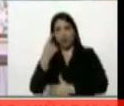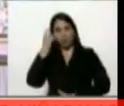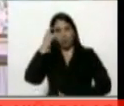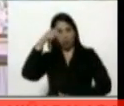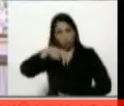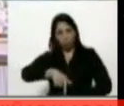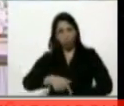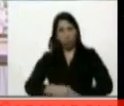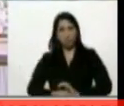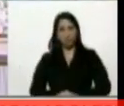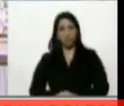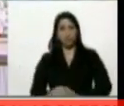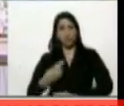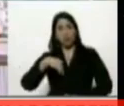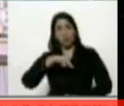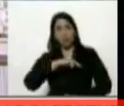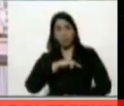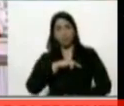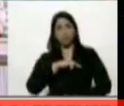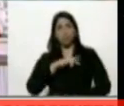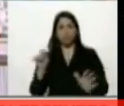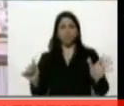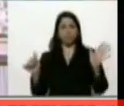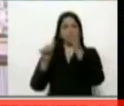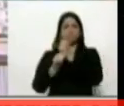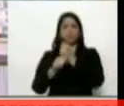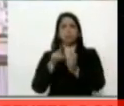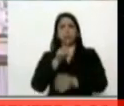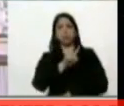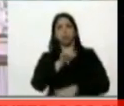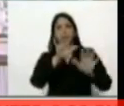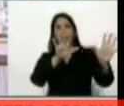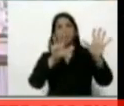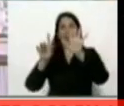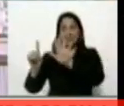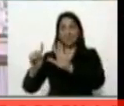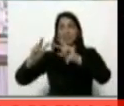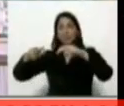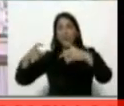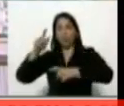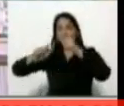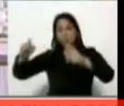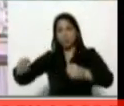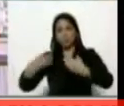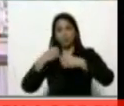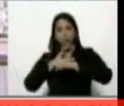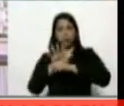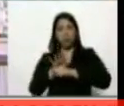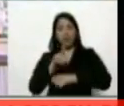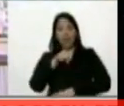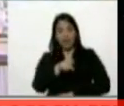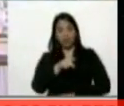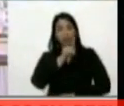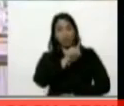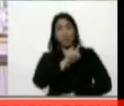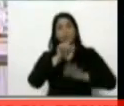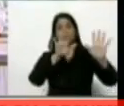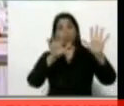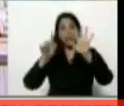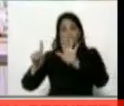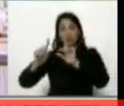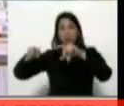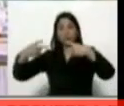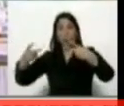y vacíos, ¿no? Lo cierto es que hay que entender la realidad en su momento. No golpeamos en caliente cuando debíamos, tenemos que prepararnos para golpear en